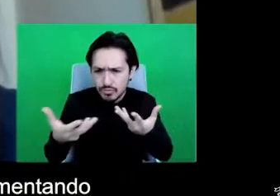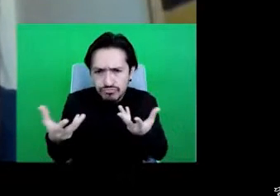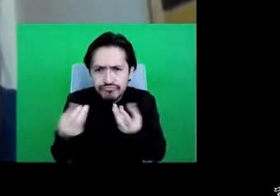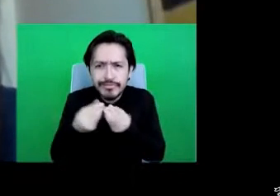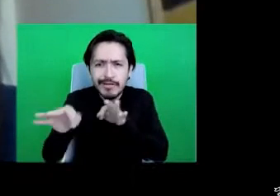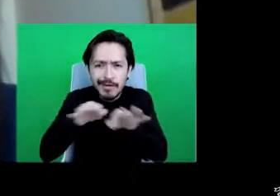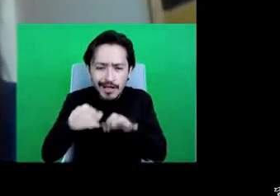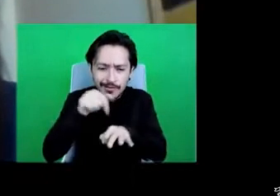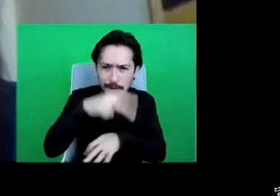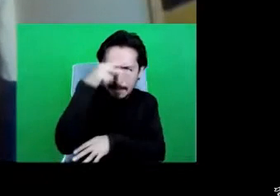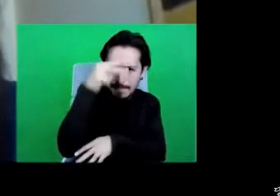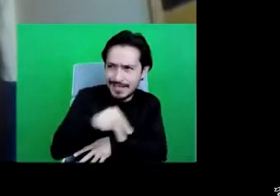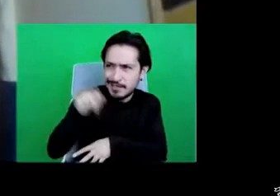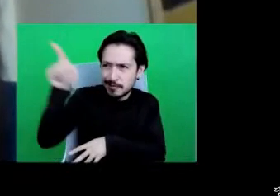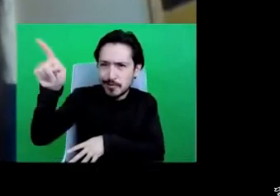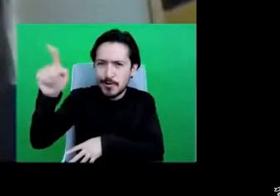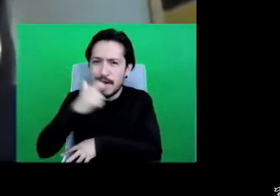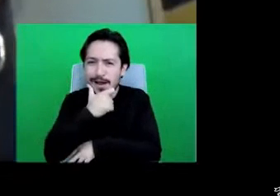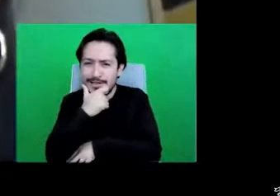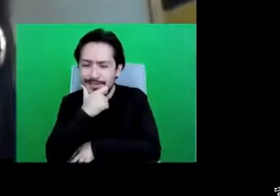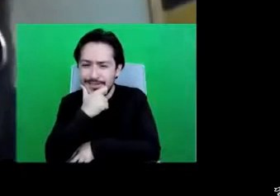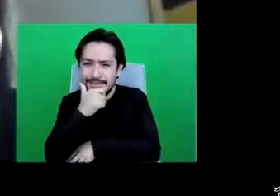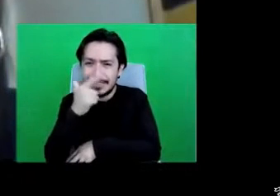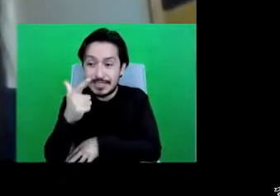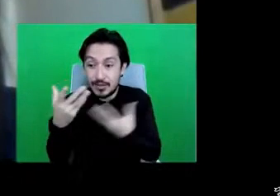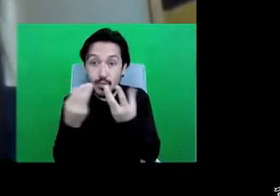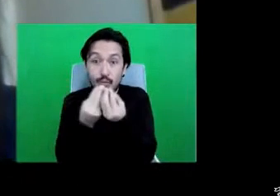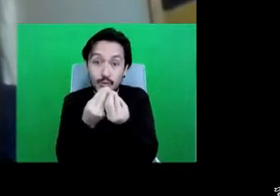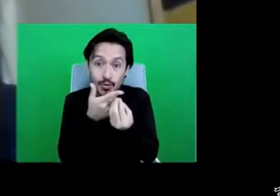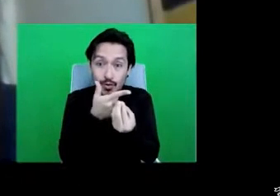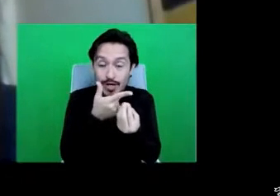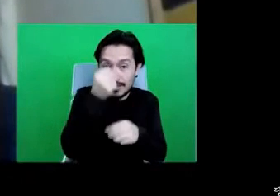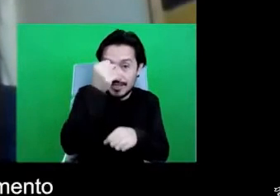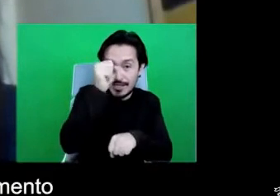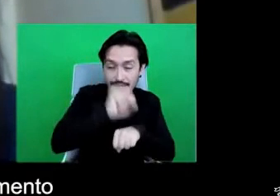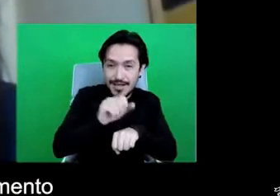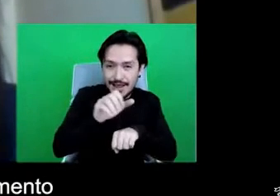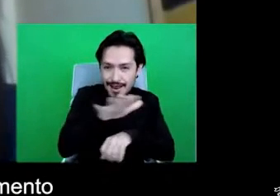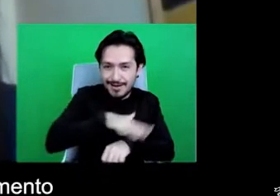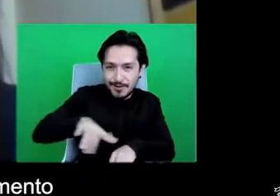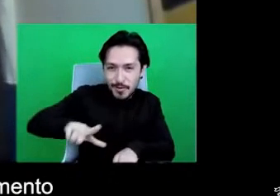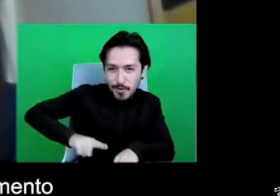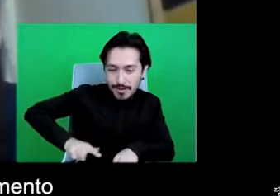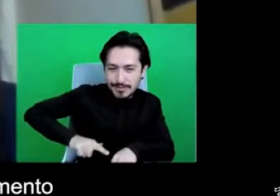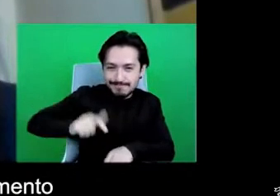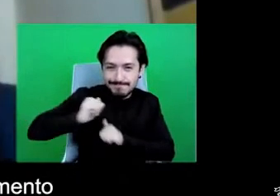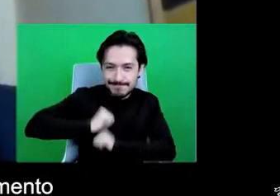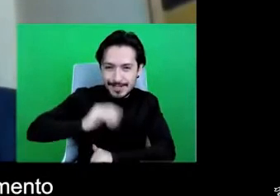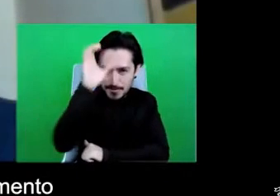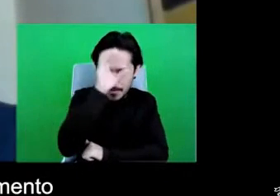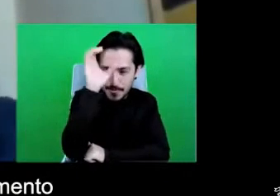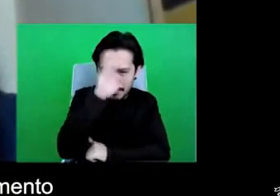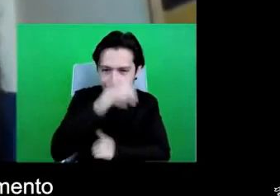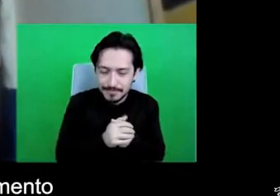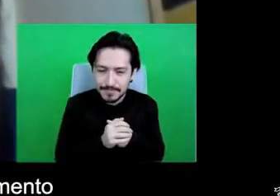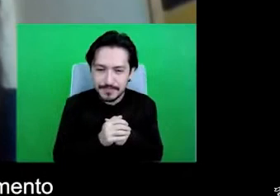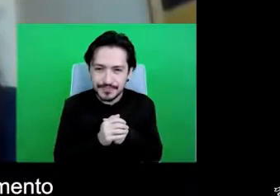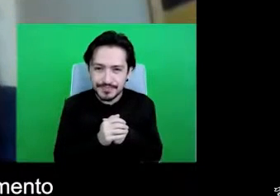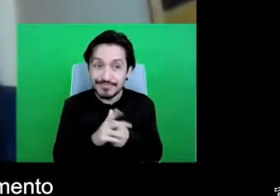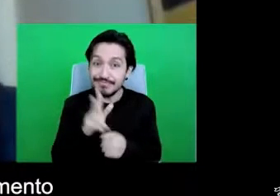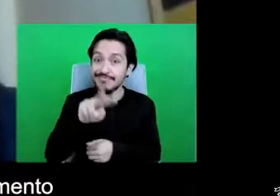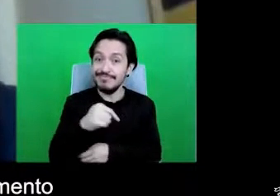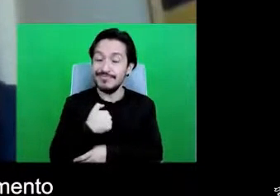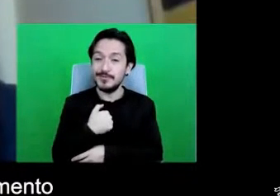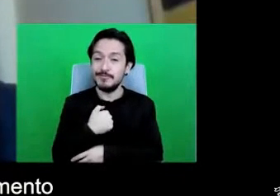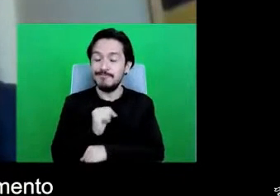y México a través del Consejo Británico y la Secretaría de Cultura de Jalisco. Me da muchísimo gusto estar aquí en